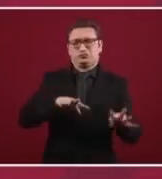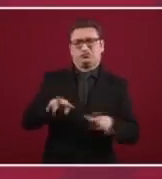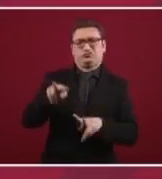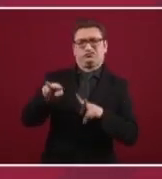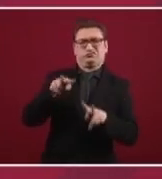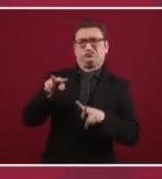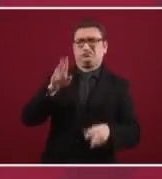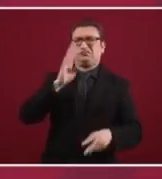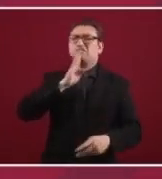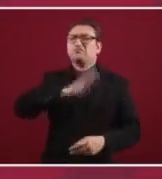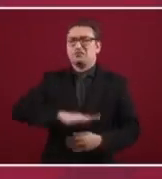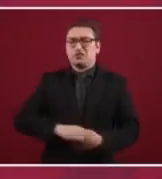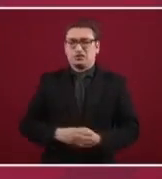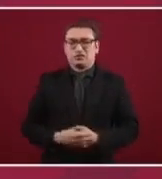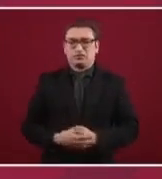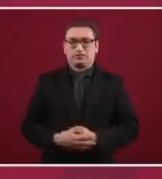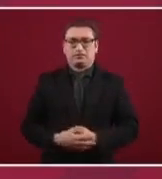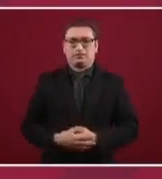y que